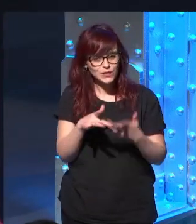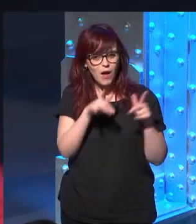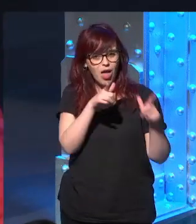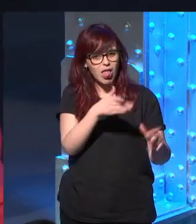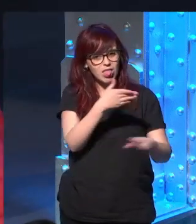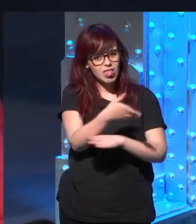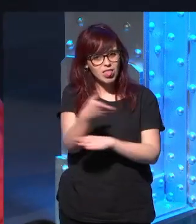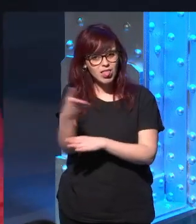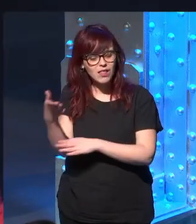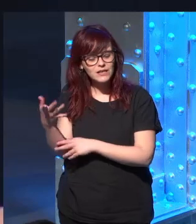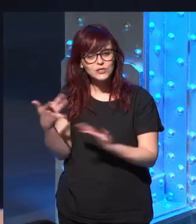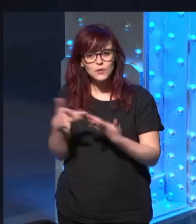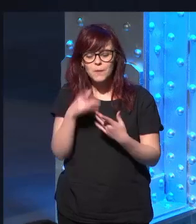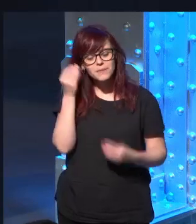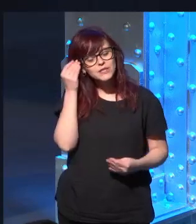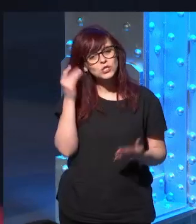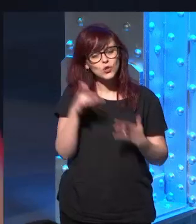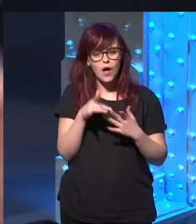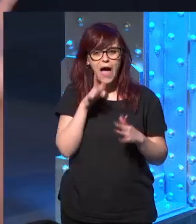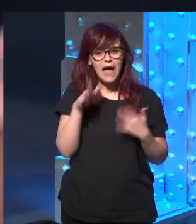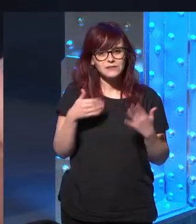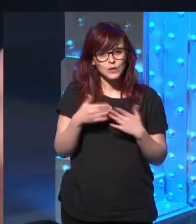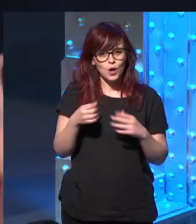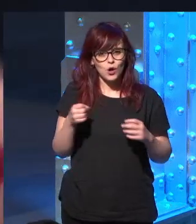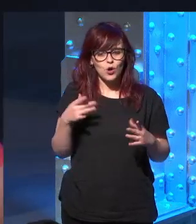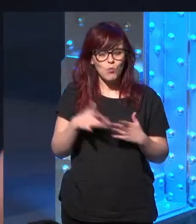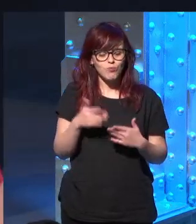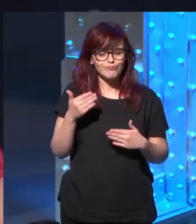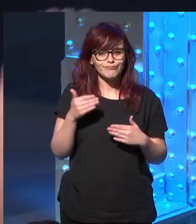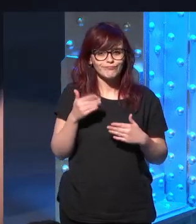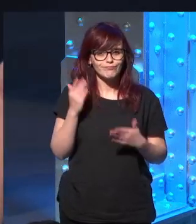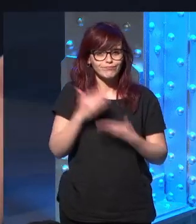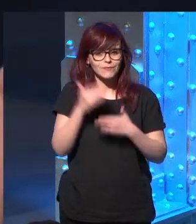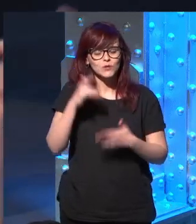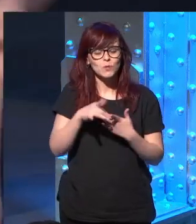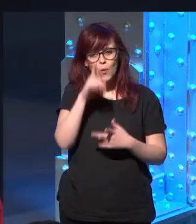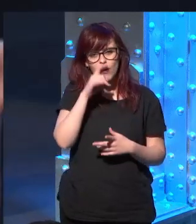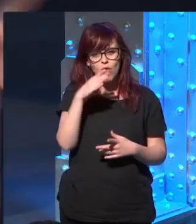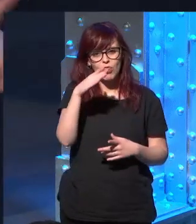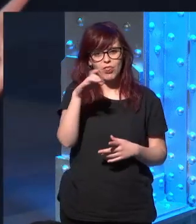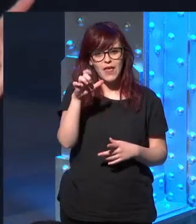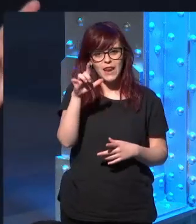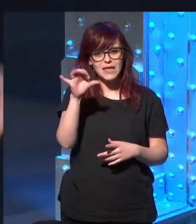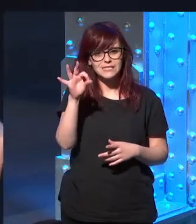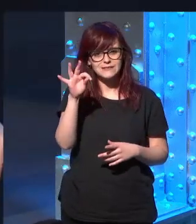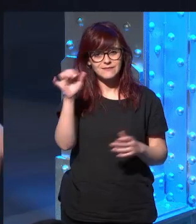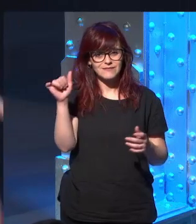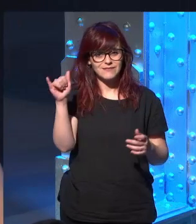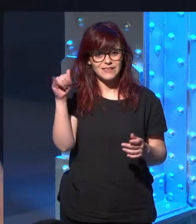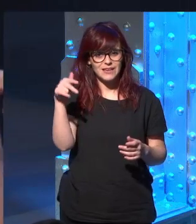que lo importante sería romper esa rigidez. Pero yo también tengo recuerdos de lectura de La Celestina,